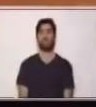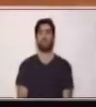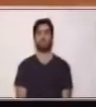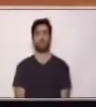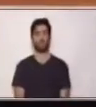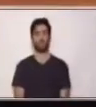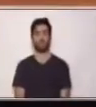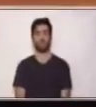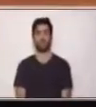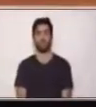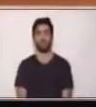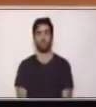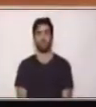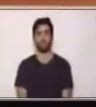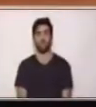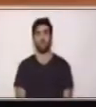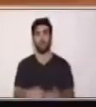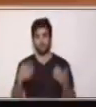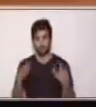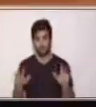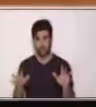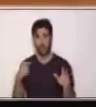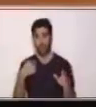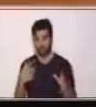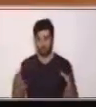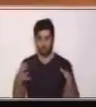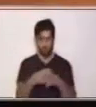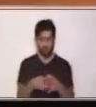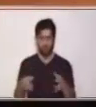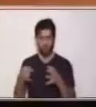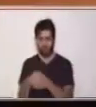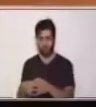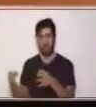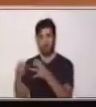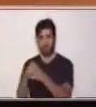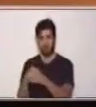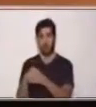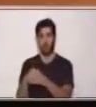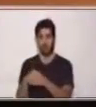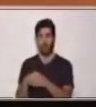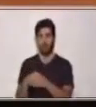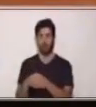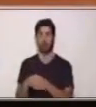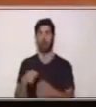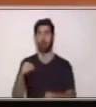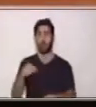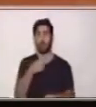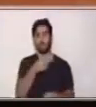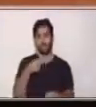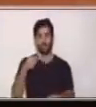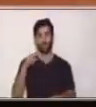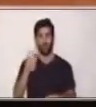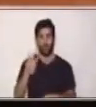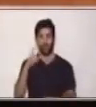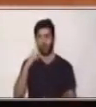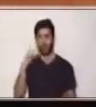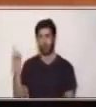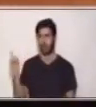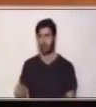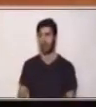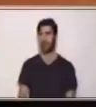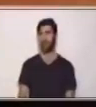digo, las unifico todas y le voy a restar 4. 1, 2,